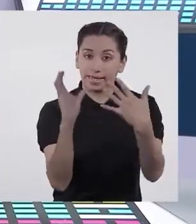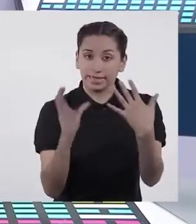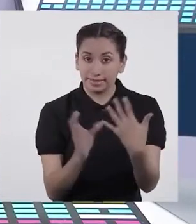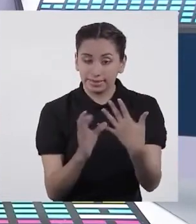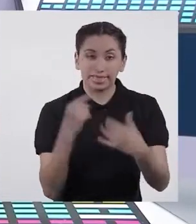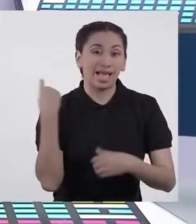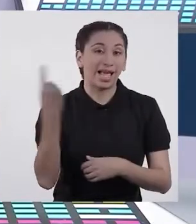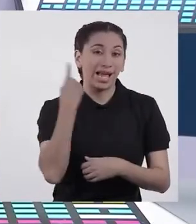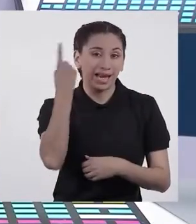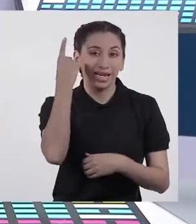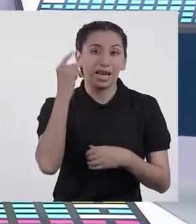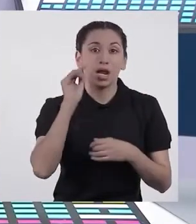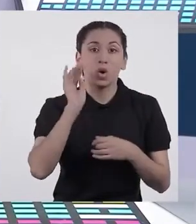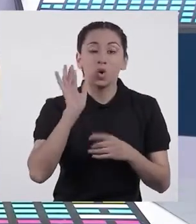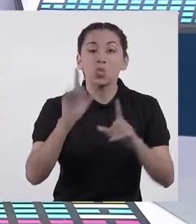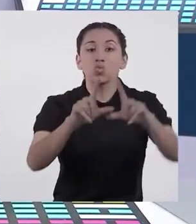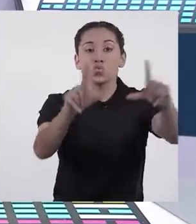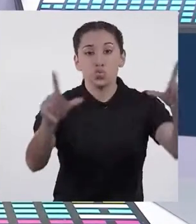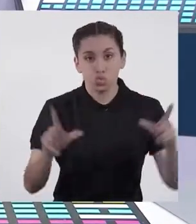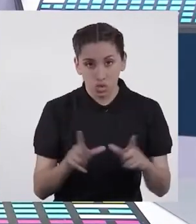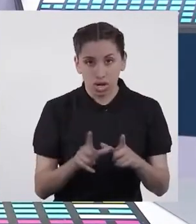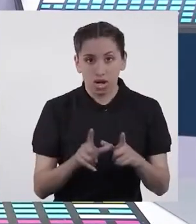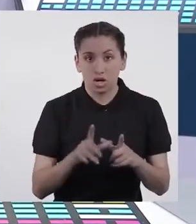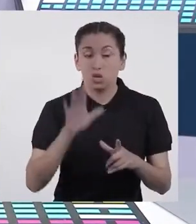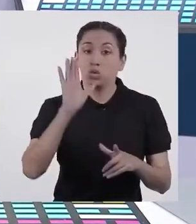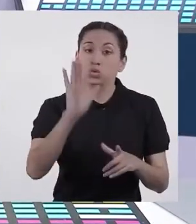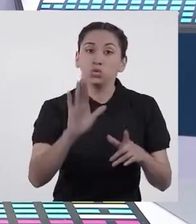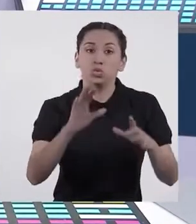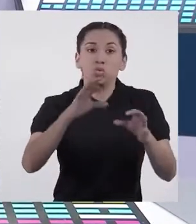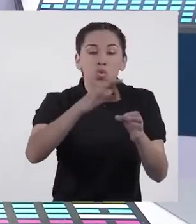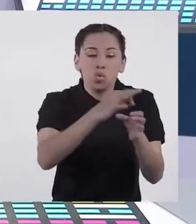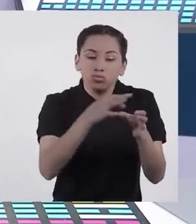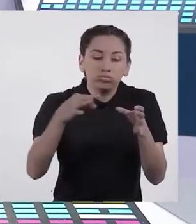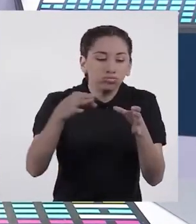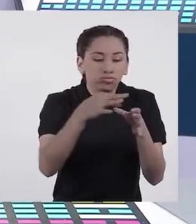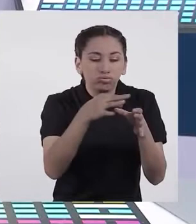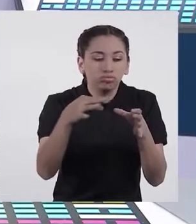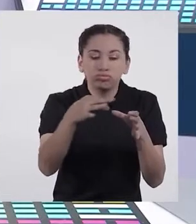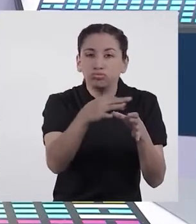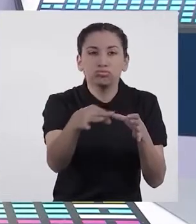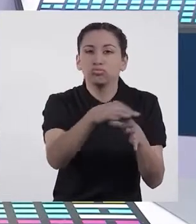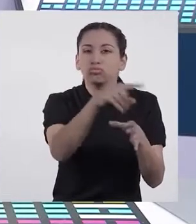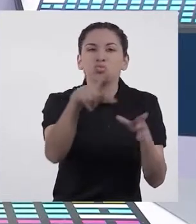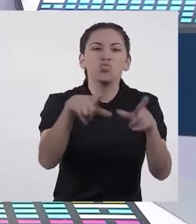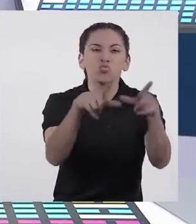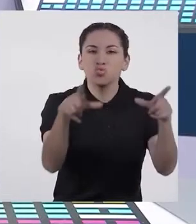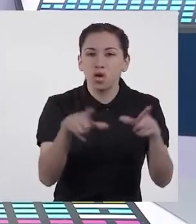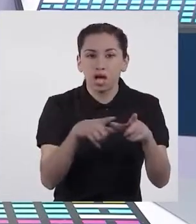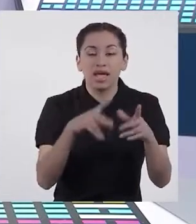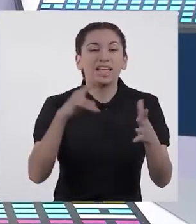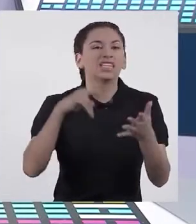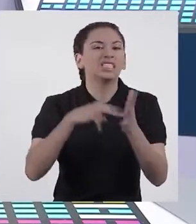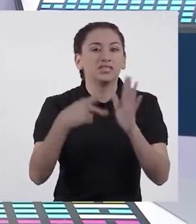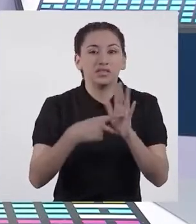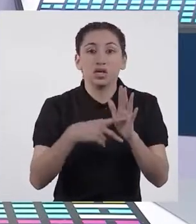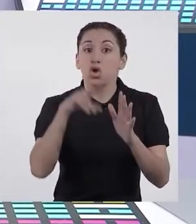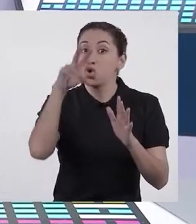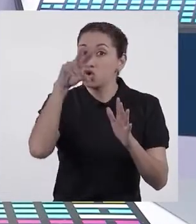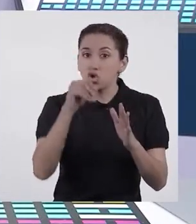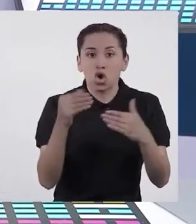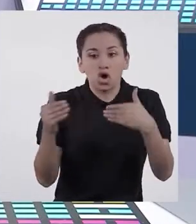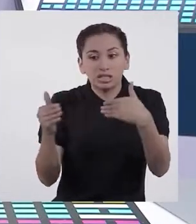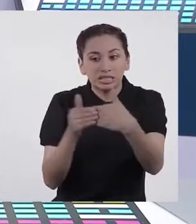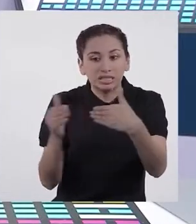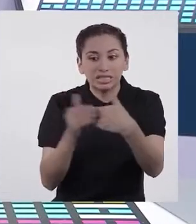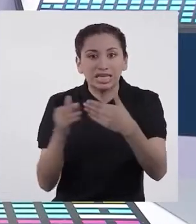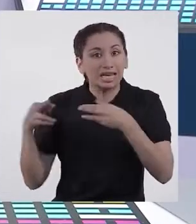características generales del lugar, su ubicación, es decir, que no se encuentre en el